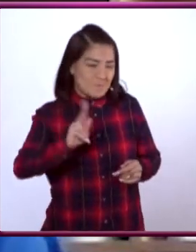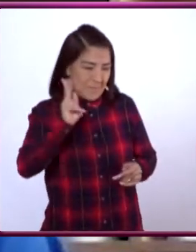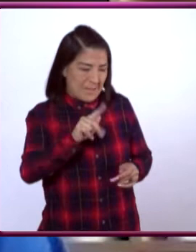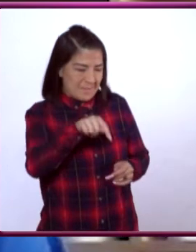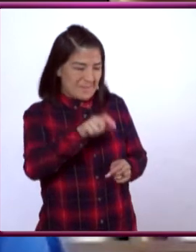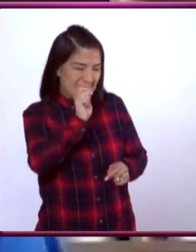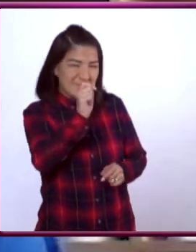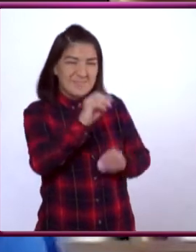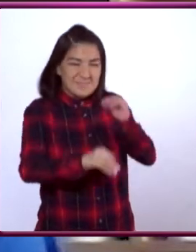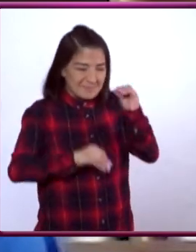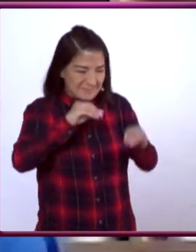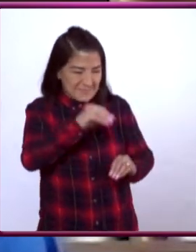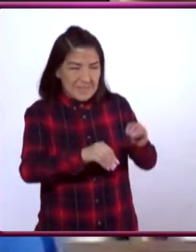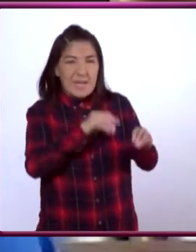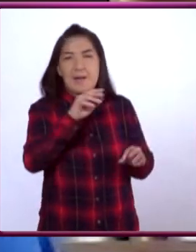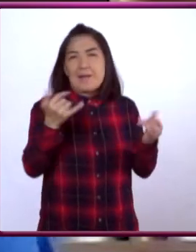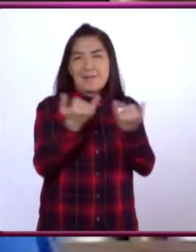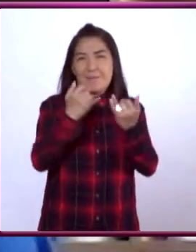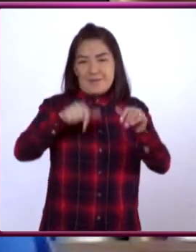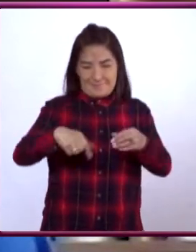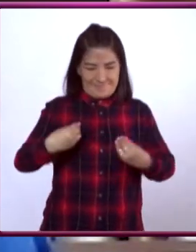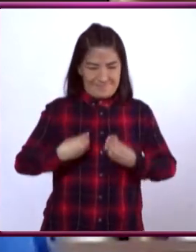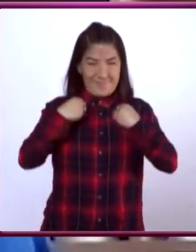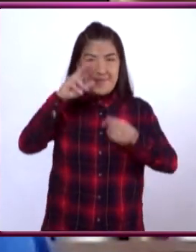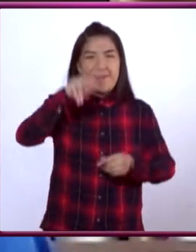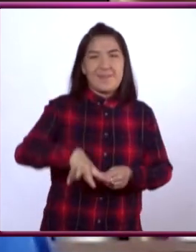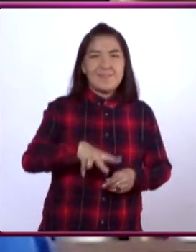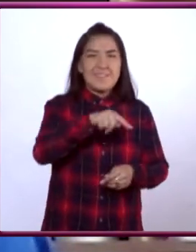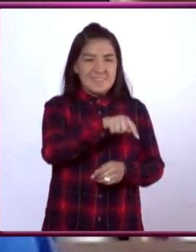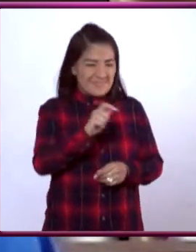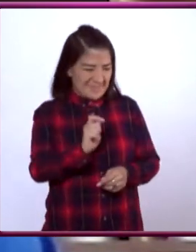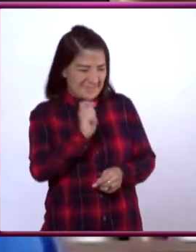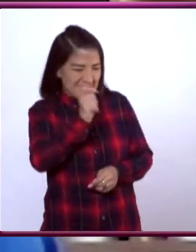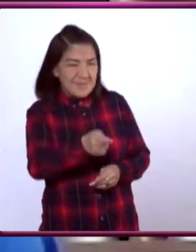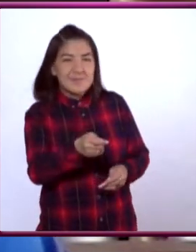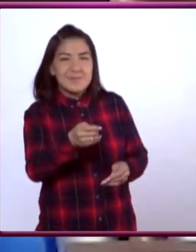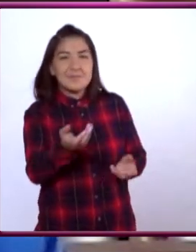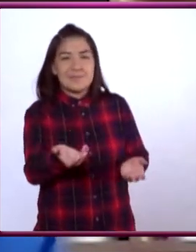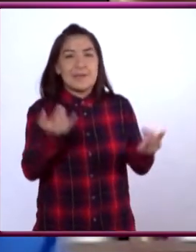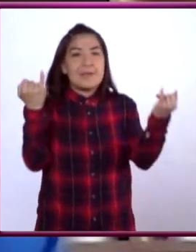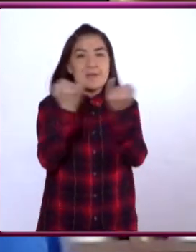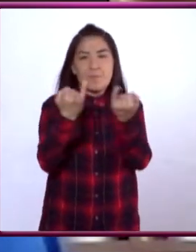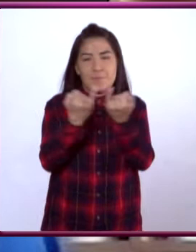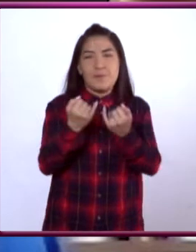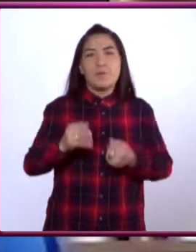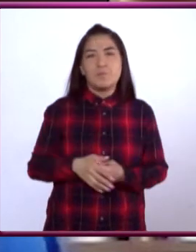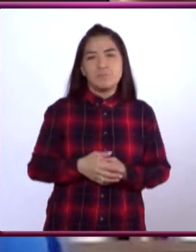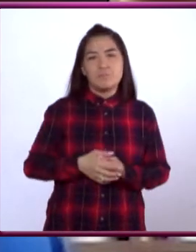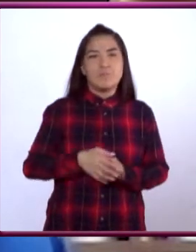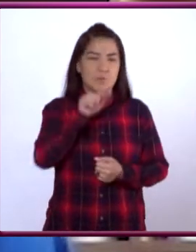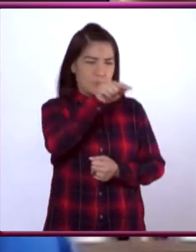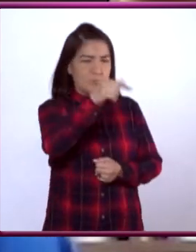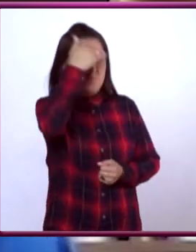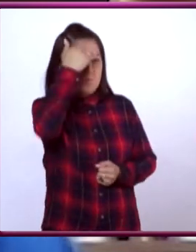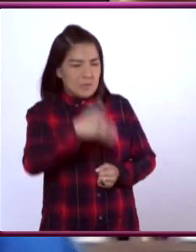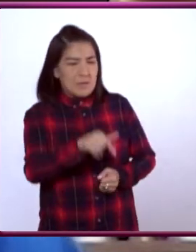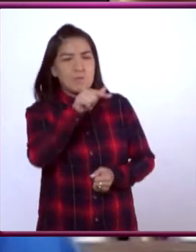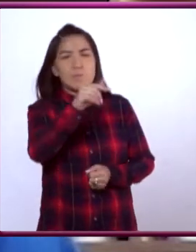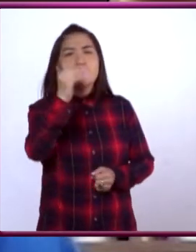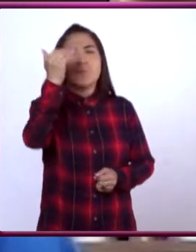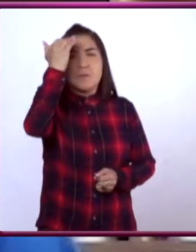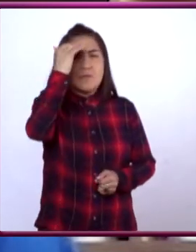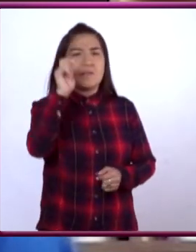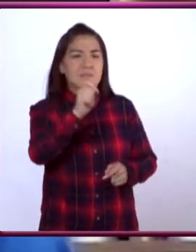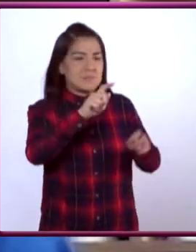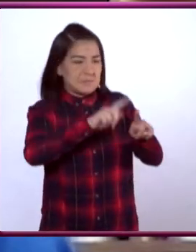pruebas de lo que pasa en la realidad, ¿no? Es como simular una realidad. Uh-huh. Entonces, tú sabes o tú conoces o